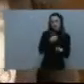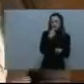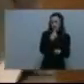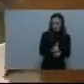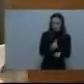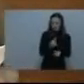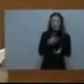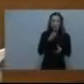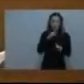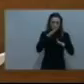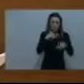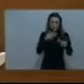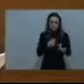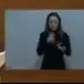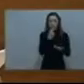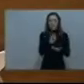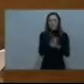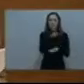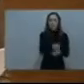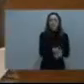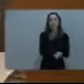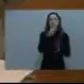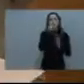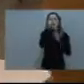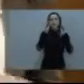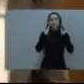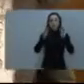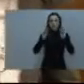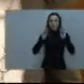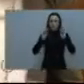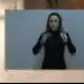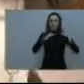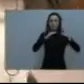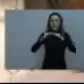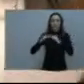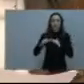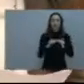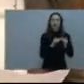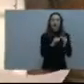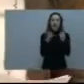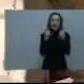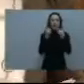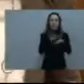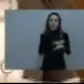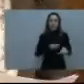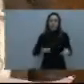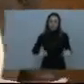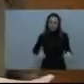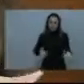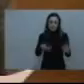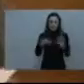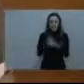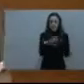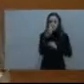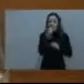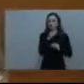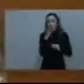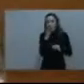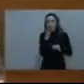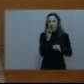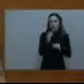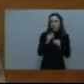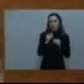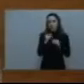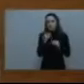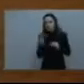ahora mismo. La formación en igualdad para la mayoría de los alumnos No es que sea suficiente o insuficiente,